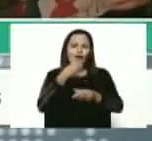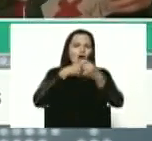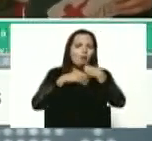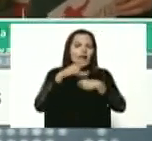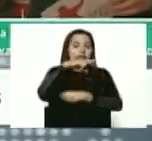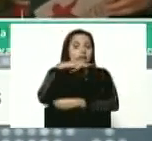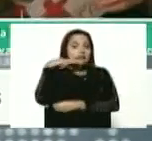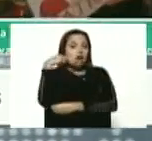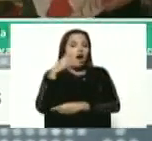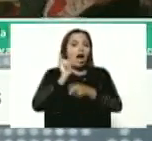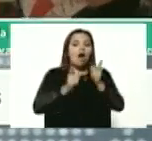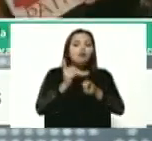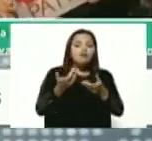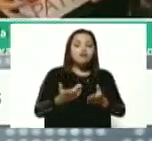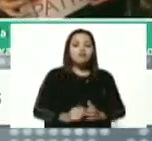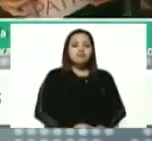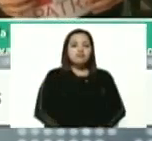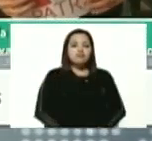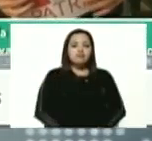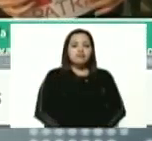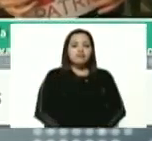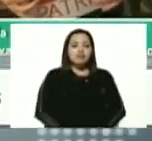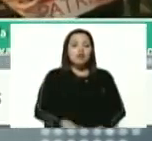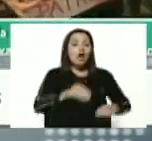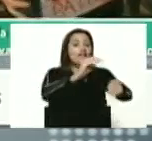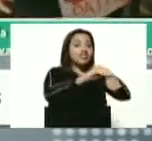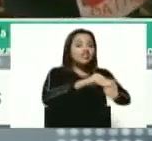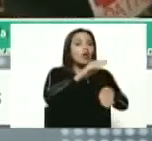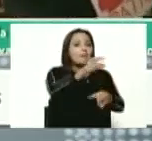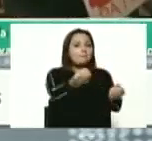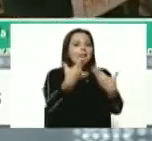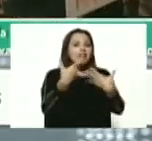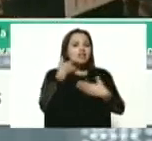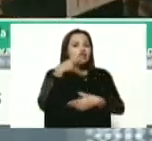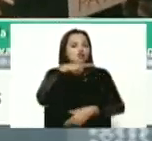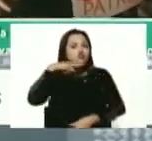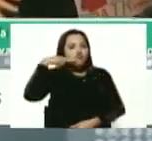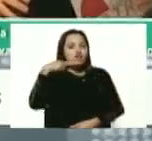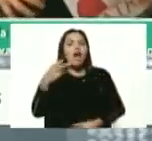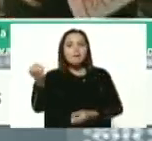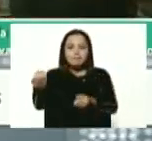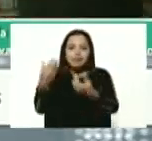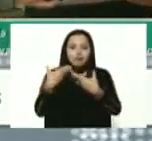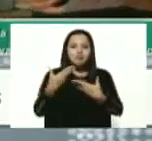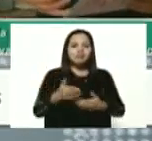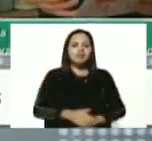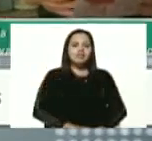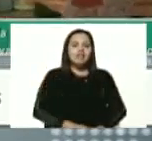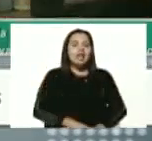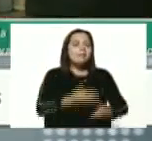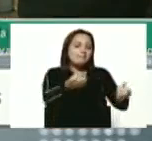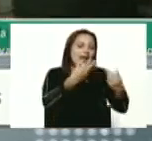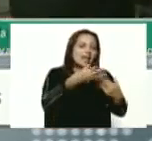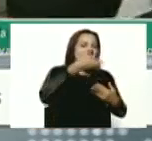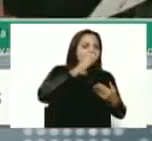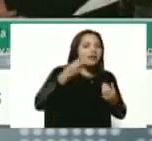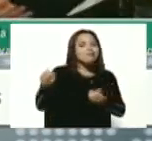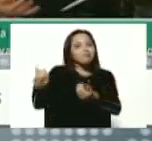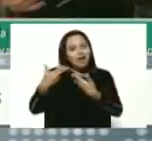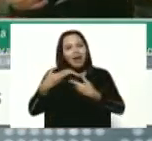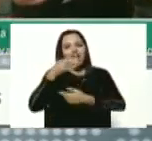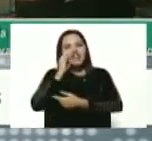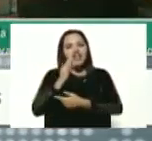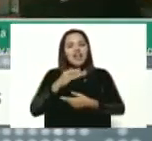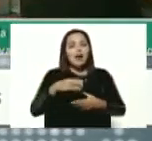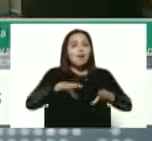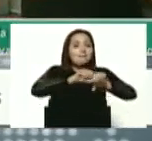sabroso, y unos dulces. Yo ahí mismo le escribo, mándame de esos dulces, y él me manda esos dulces, mándame ese café, y me manda ese café, hacen un pancito